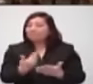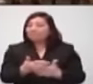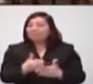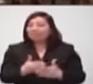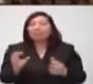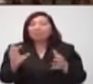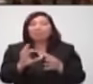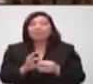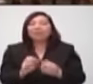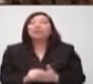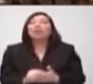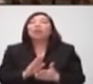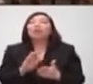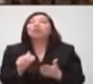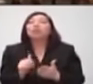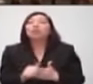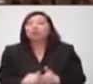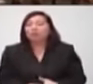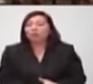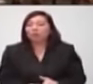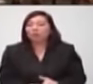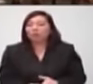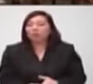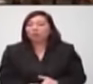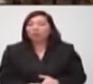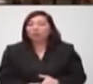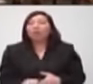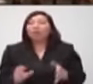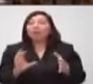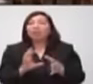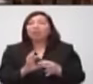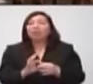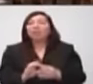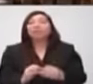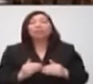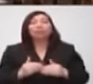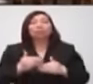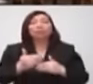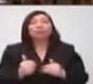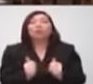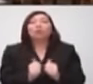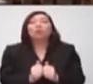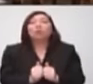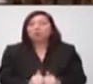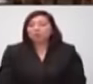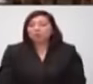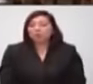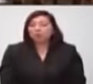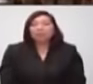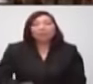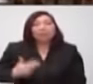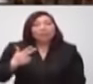para vincularlo y hacer toda una conexión, una extensión con el